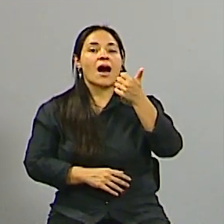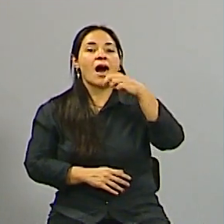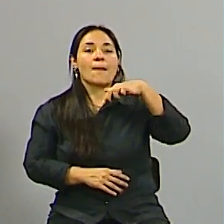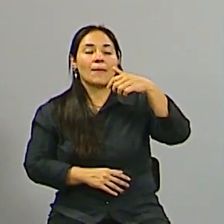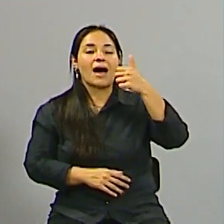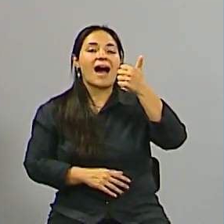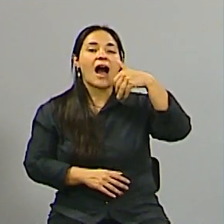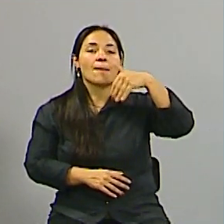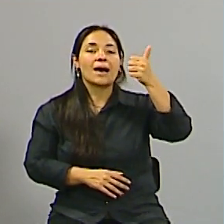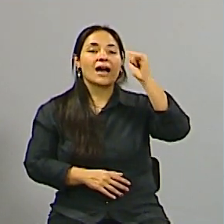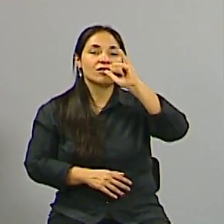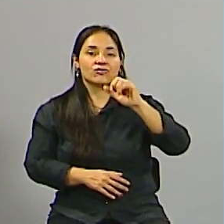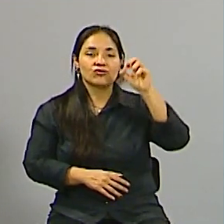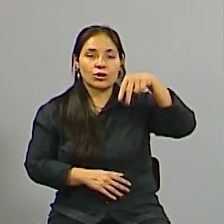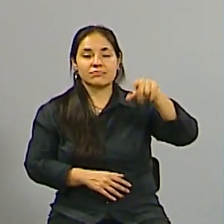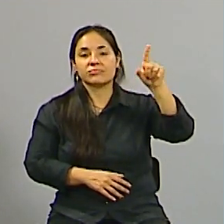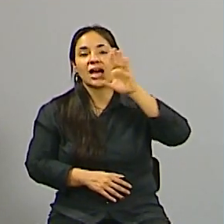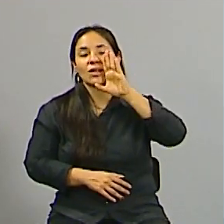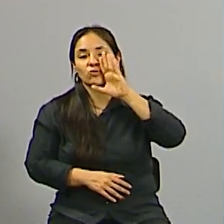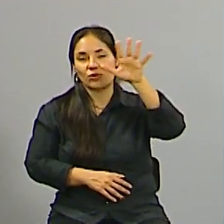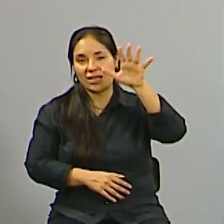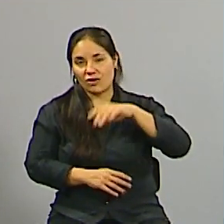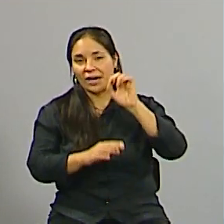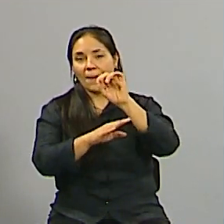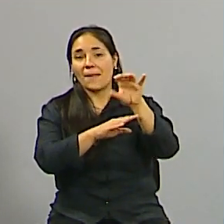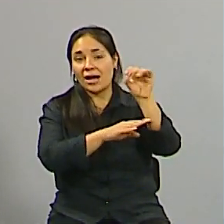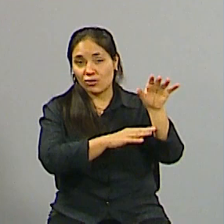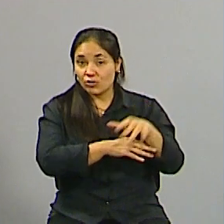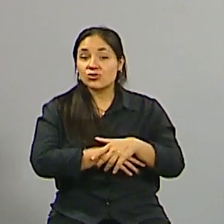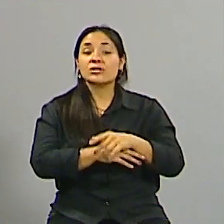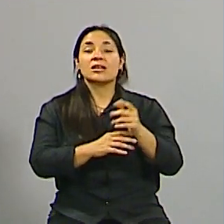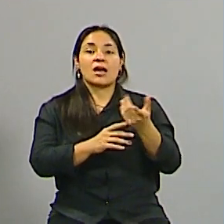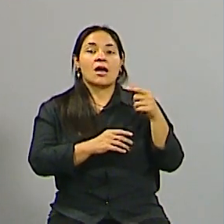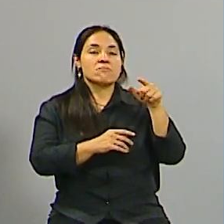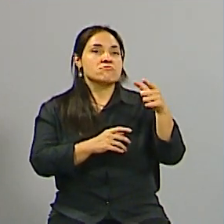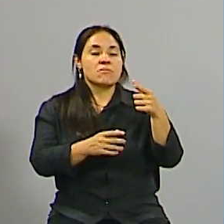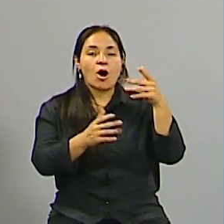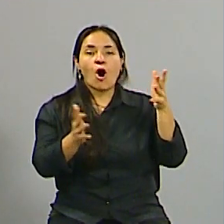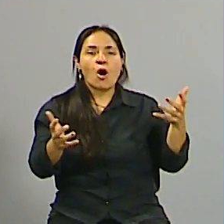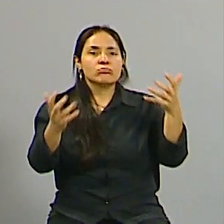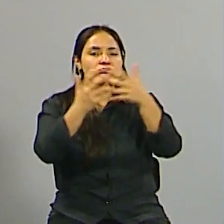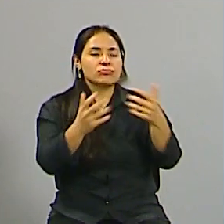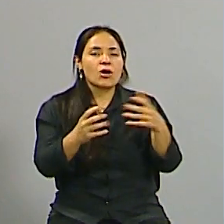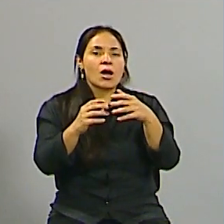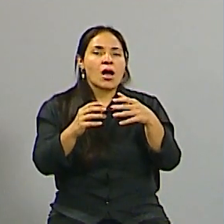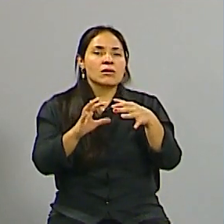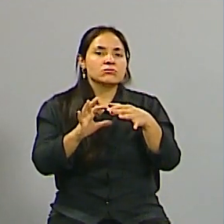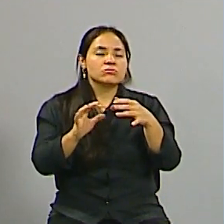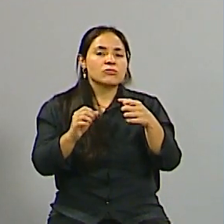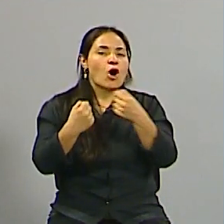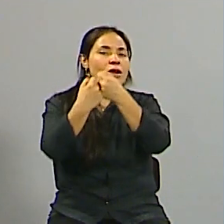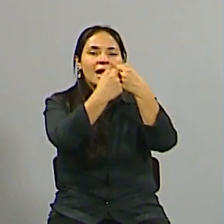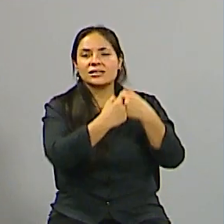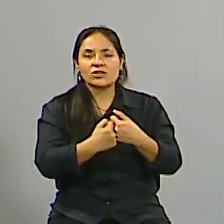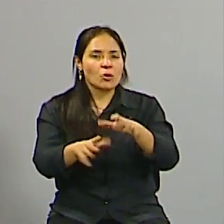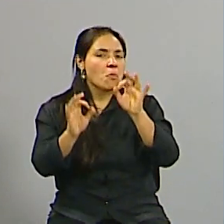hablando en Estados Unidos. En Estados Unidos. Sí, que son procesos de organización espectaculares para el que le interesa cómo está el